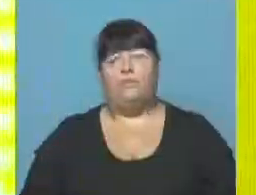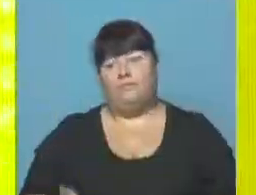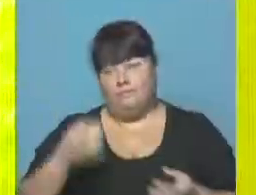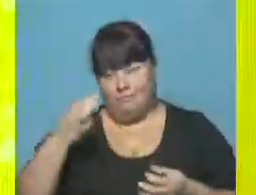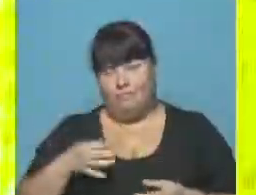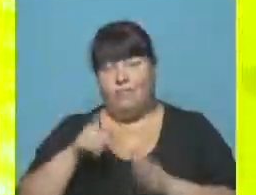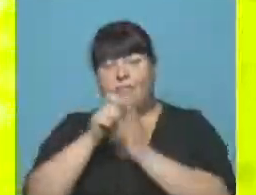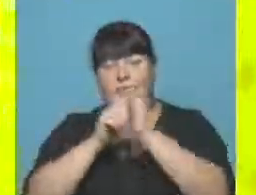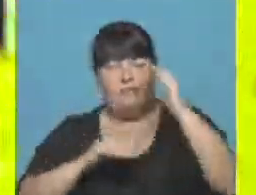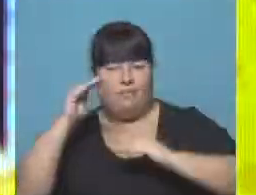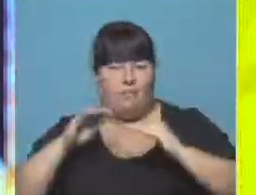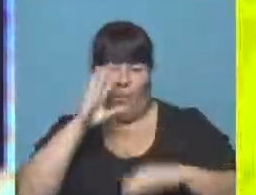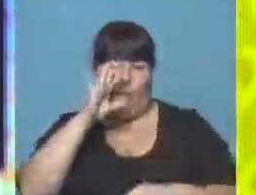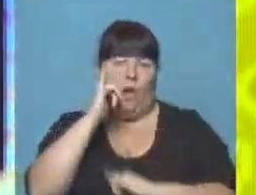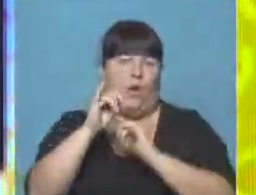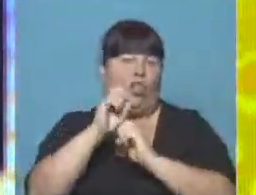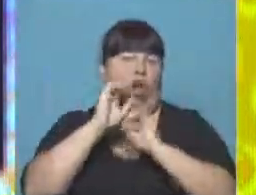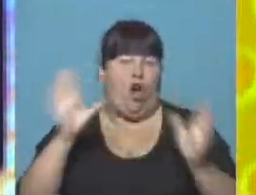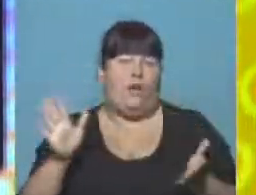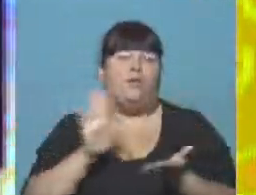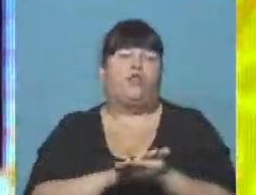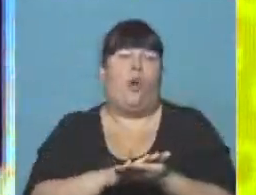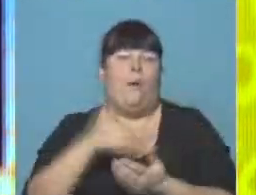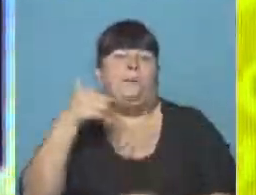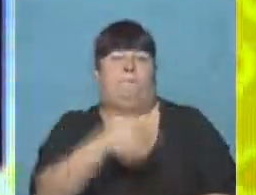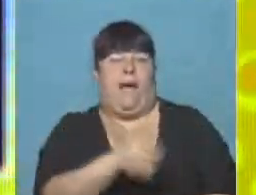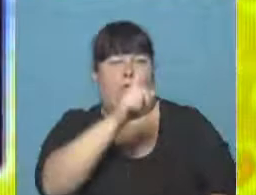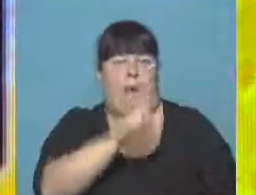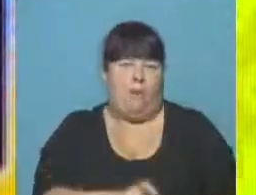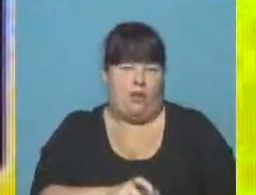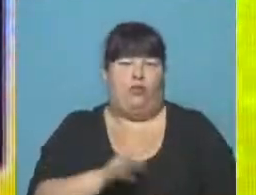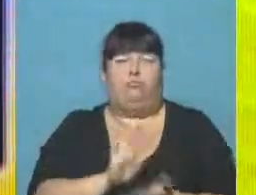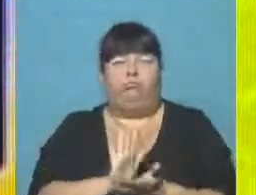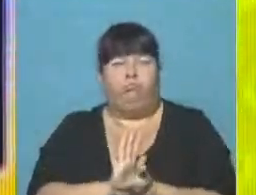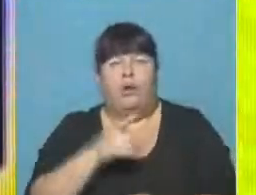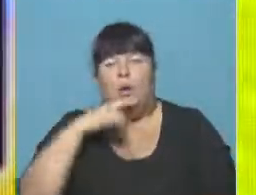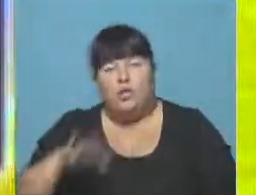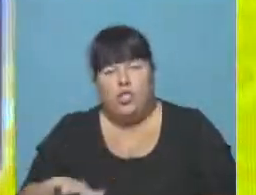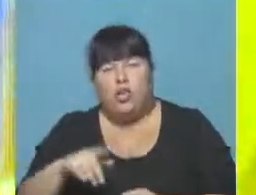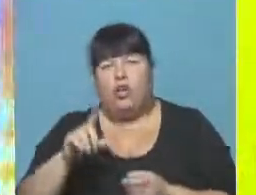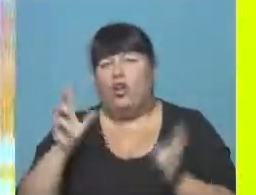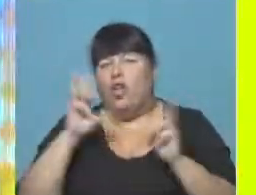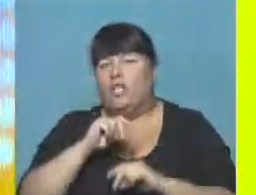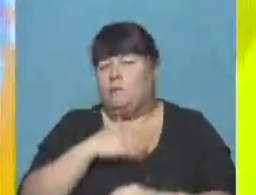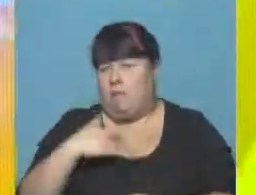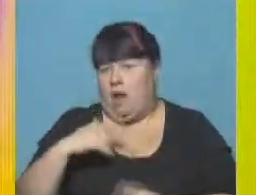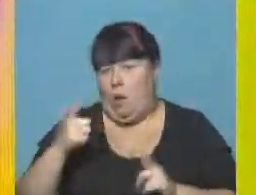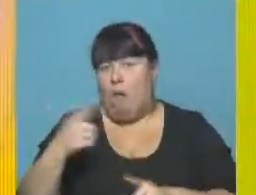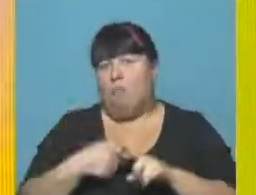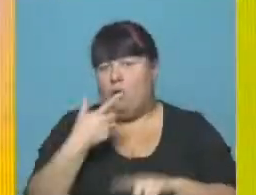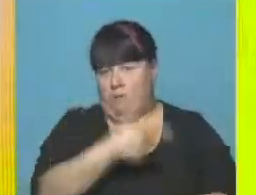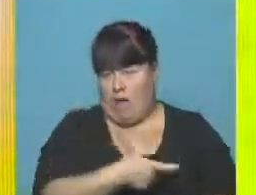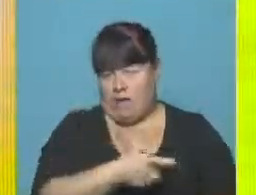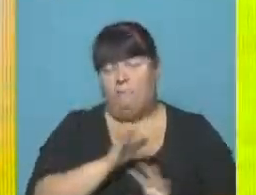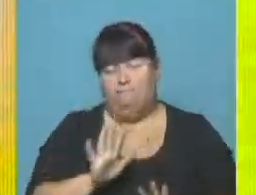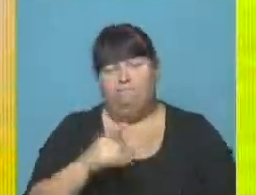Está claro que las estadísticas jamás pueden plasmar la tragedia de lo que significa un asesinato, de lo que significa que un chico se quede sin su mamá. Pero